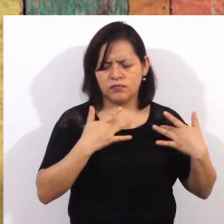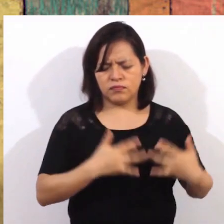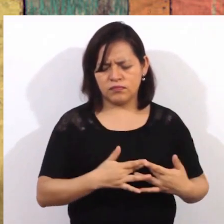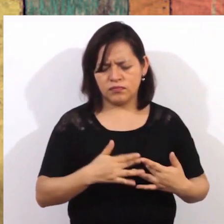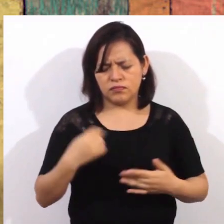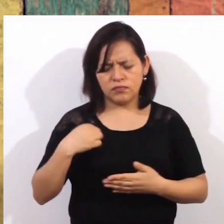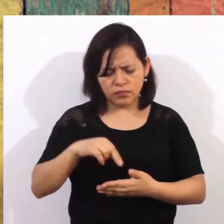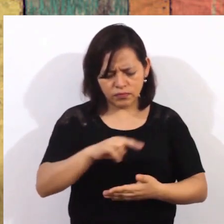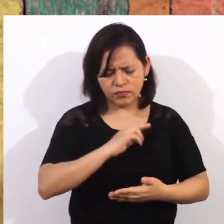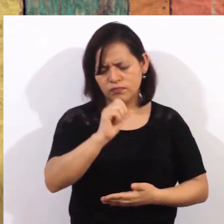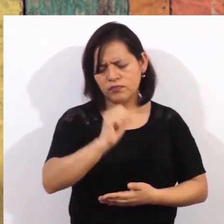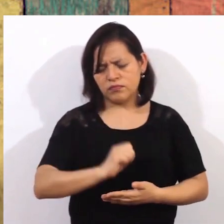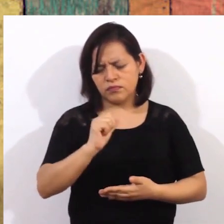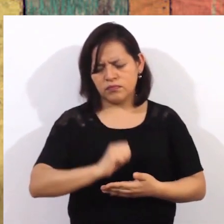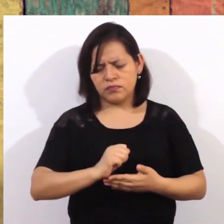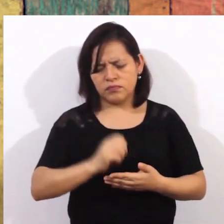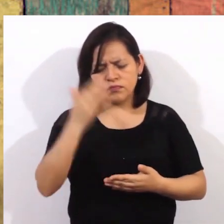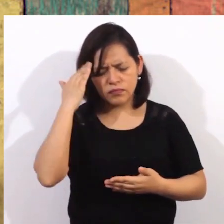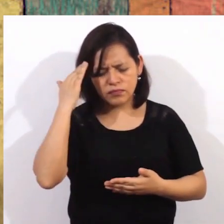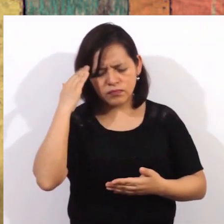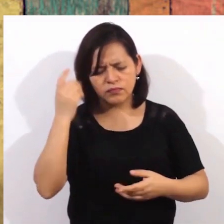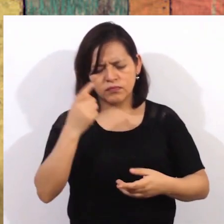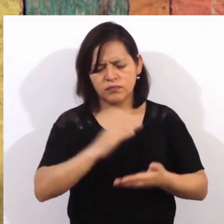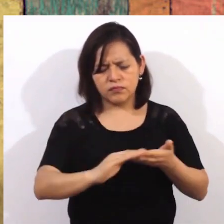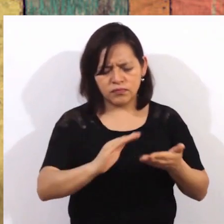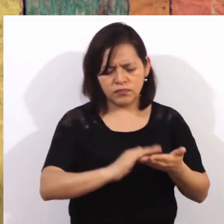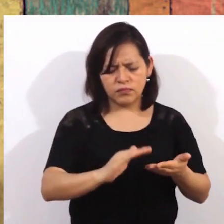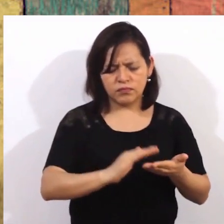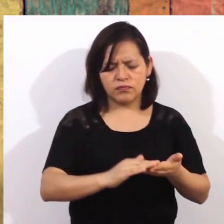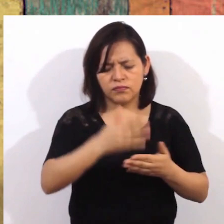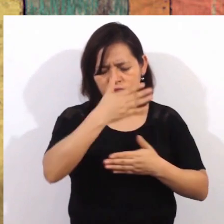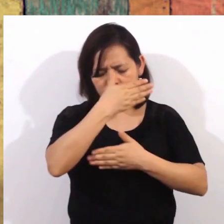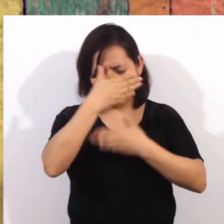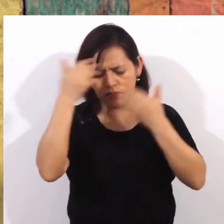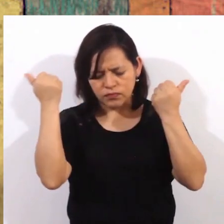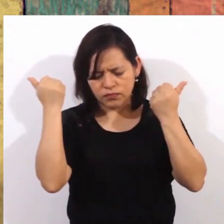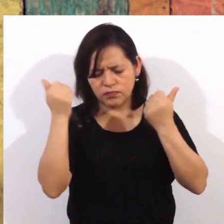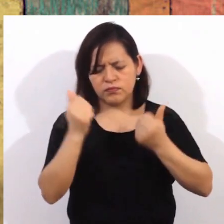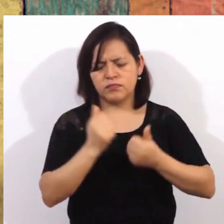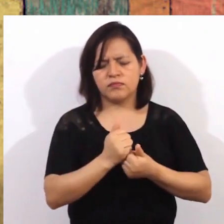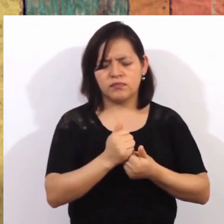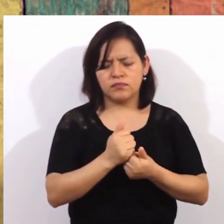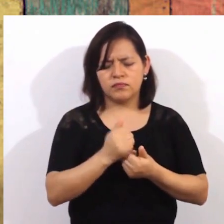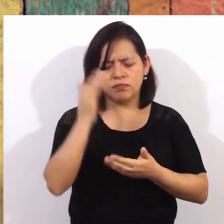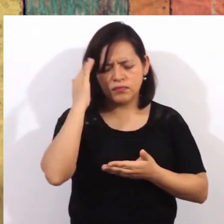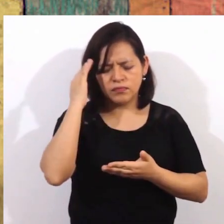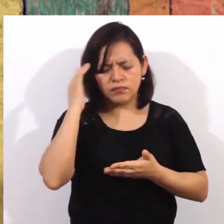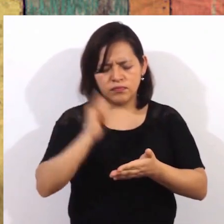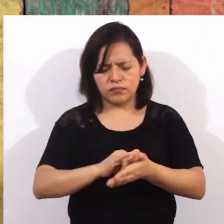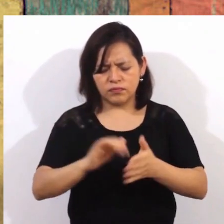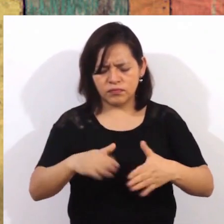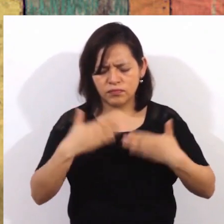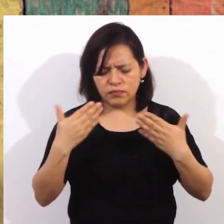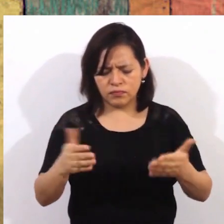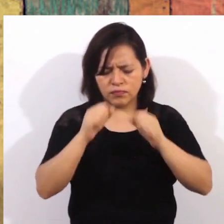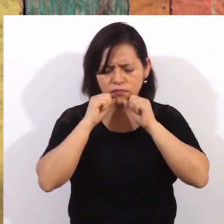lugar, nosotros, oh Dios, Señor, a saber perdonar, a olvidar y saber, Señor, que hay bendición,